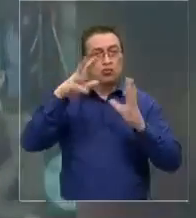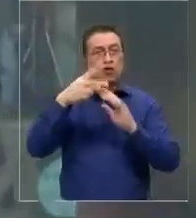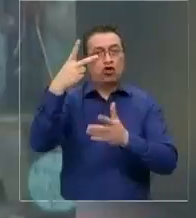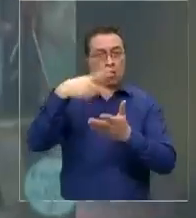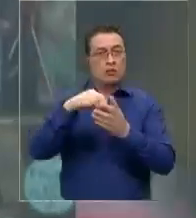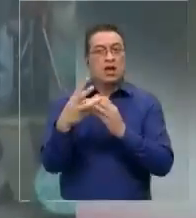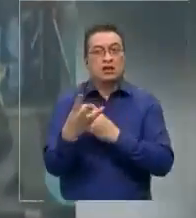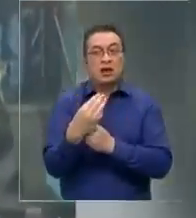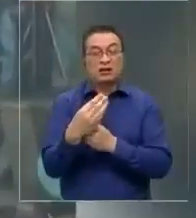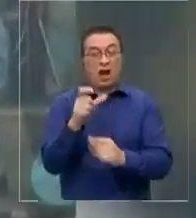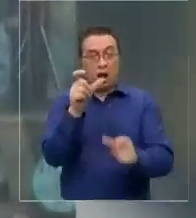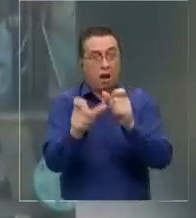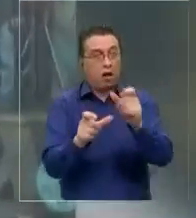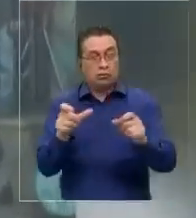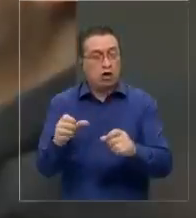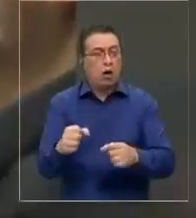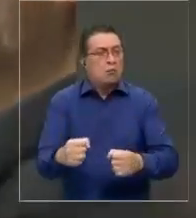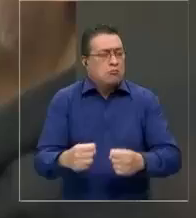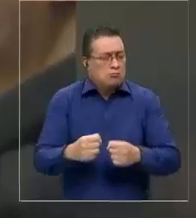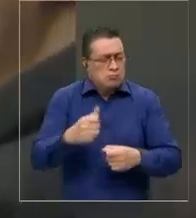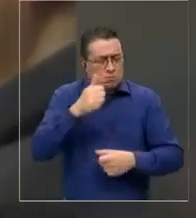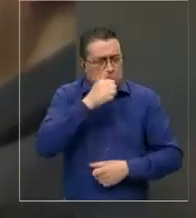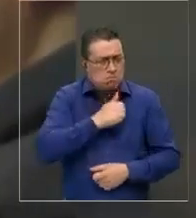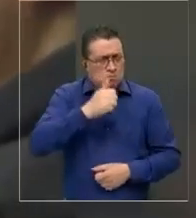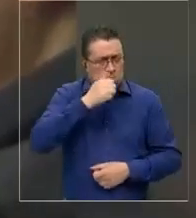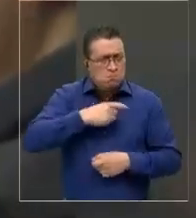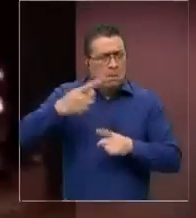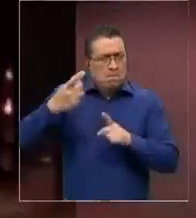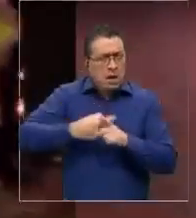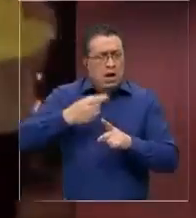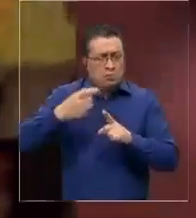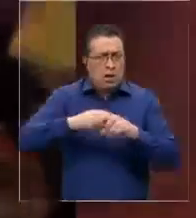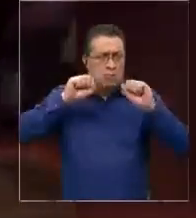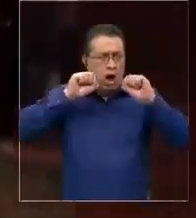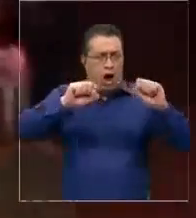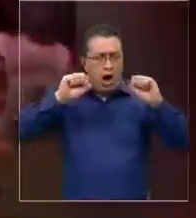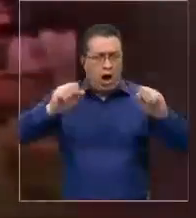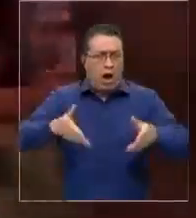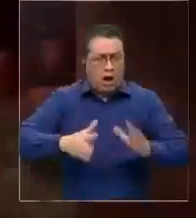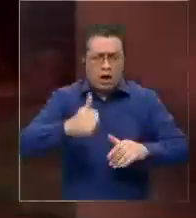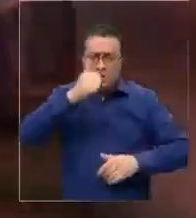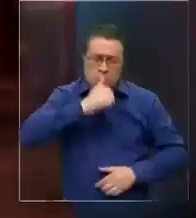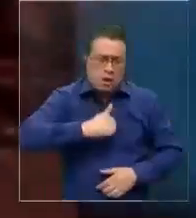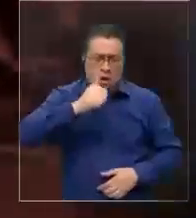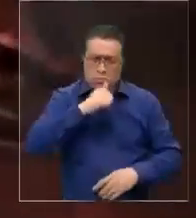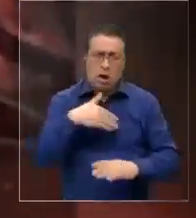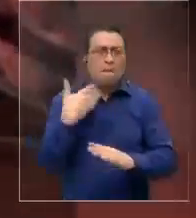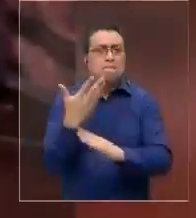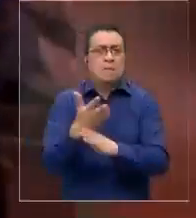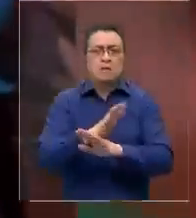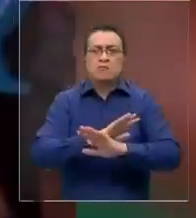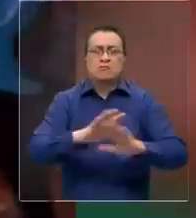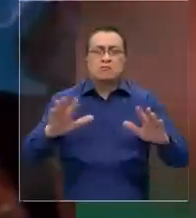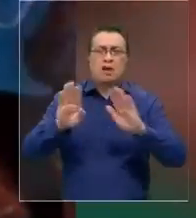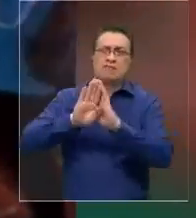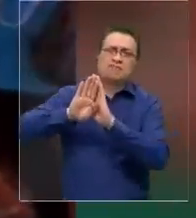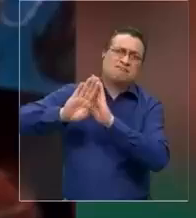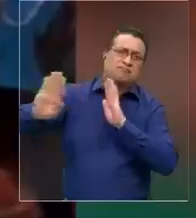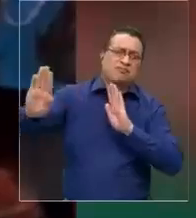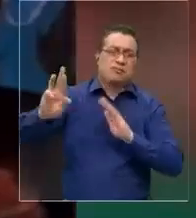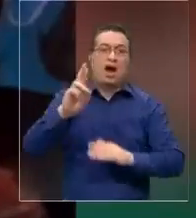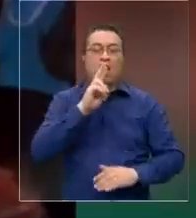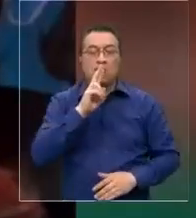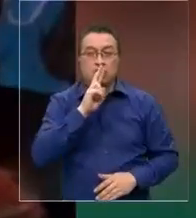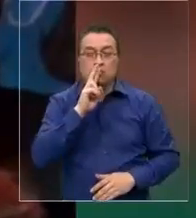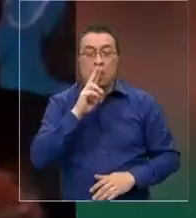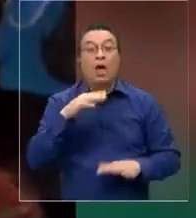cuando parte de su población resistió por meses violentas protestas en las calles pidiendo una mayor lejanía de Rusia, algo